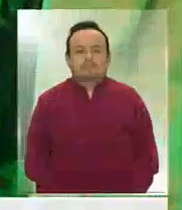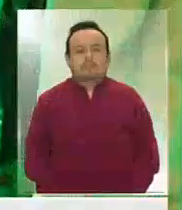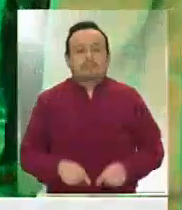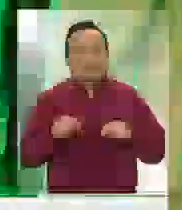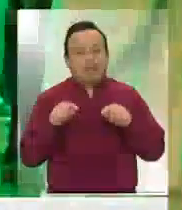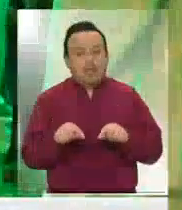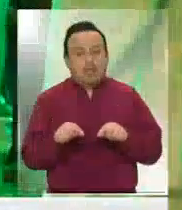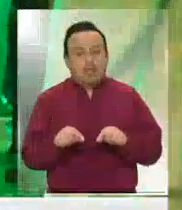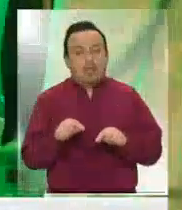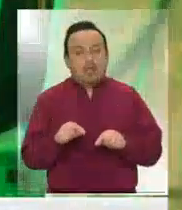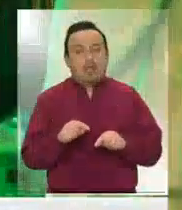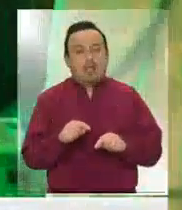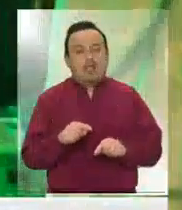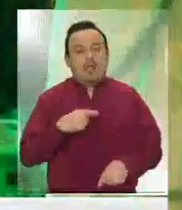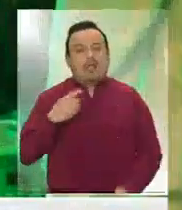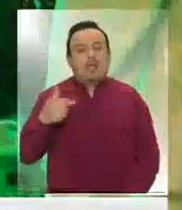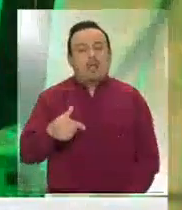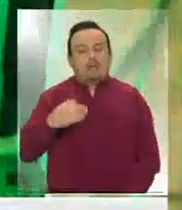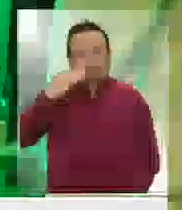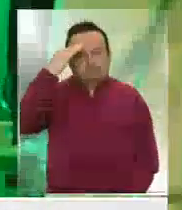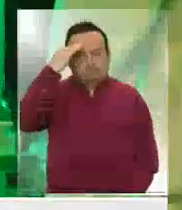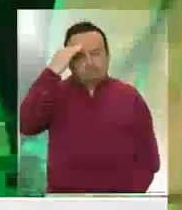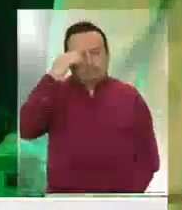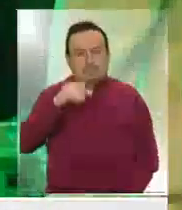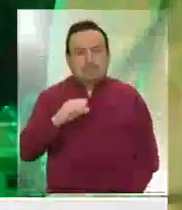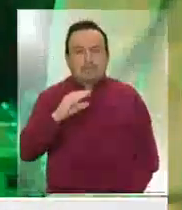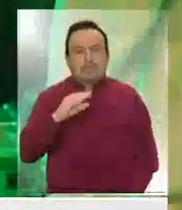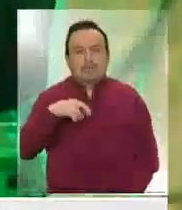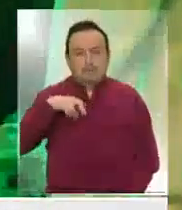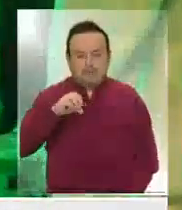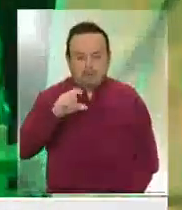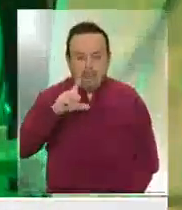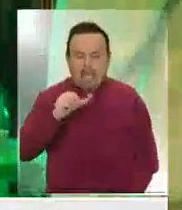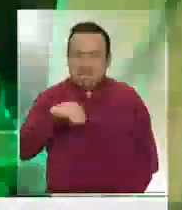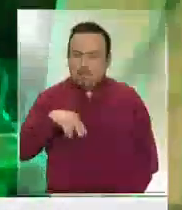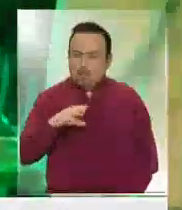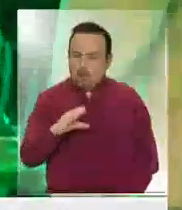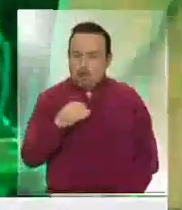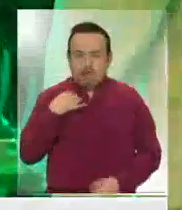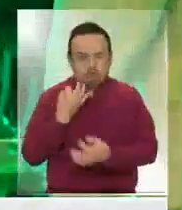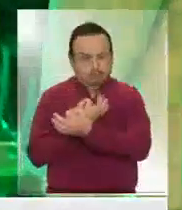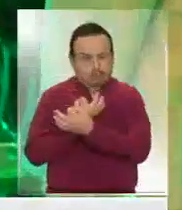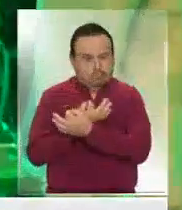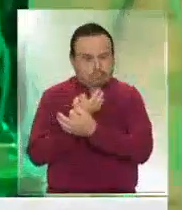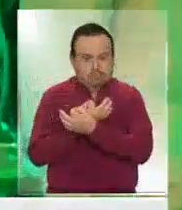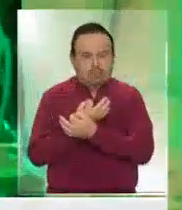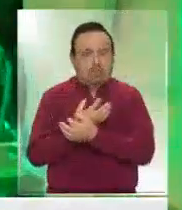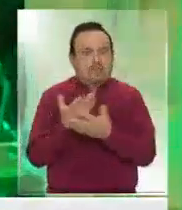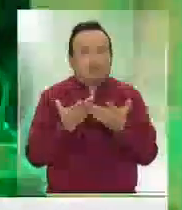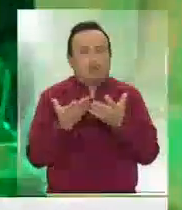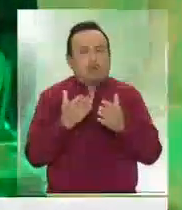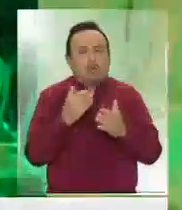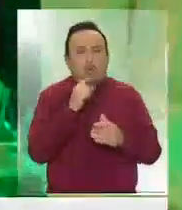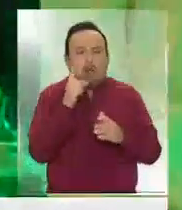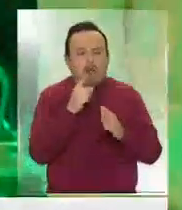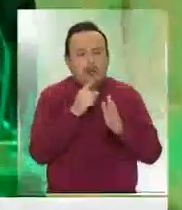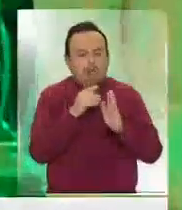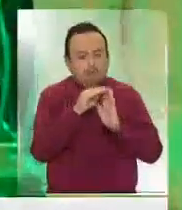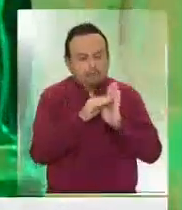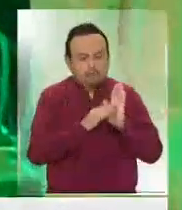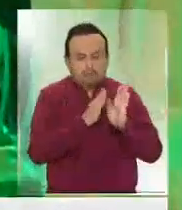Estamos con el coronel Carlos Polanco precisamente para que nos explique en estos minutos en vivo y en directo cuál es el procedimiento que se